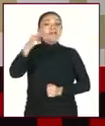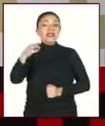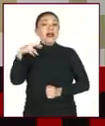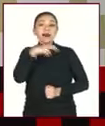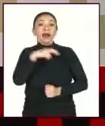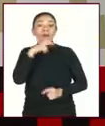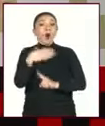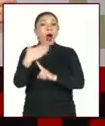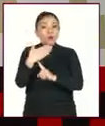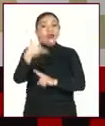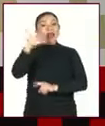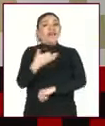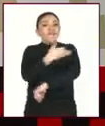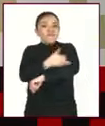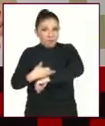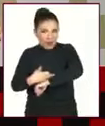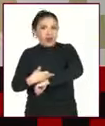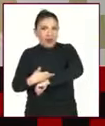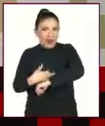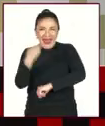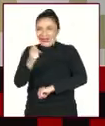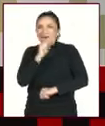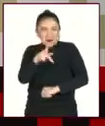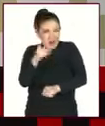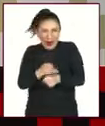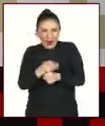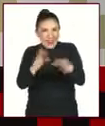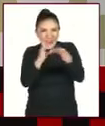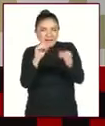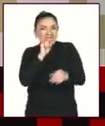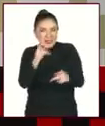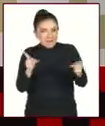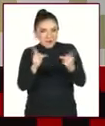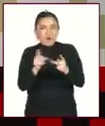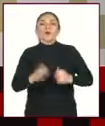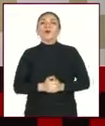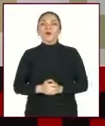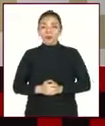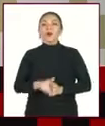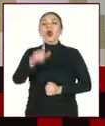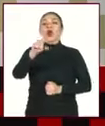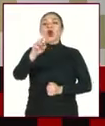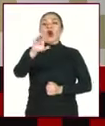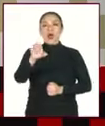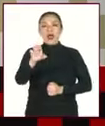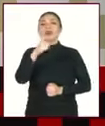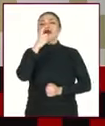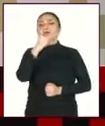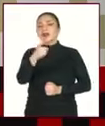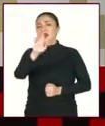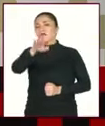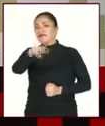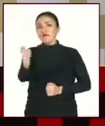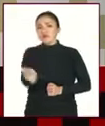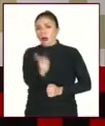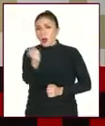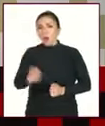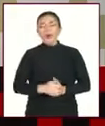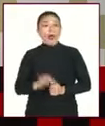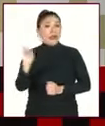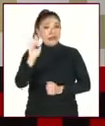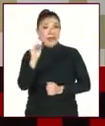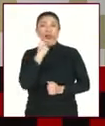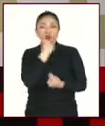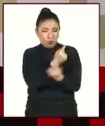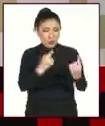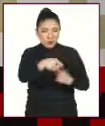a los familiares, precisamente lo que estamos tocando ahorita, este tema. Lores Aldívar Sánchez pregunta, ¿qué hacer si uno de los